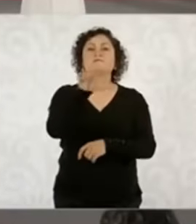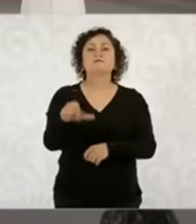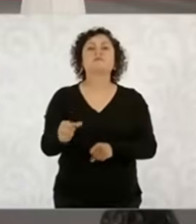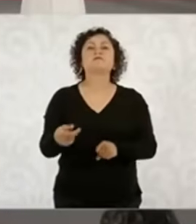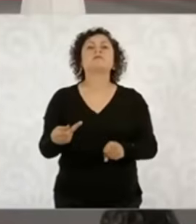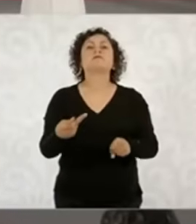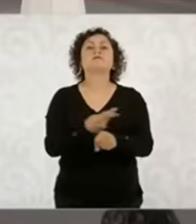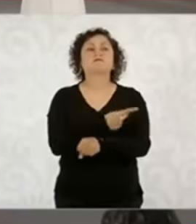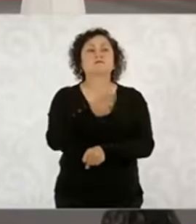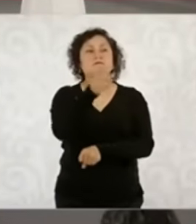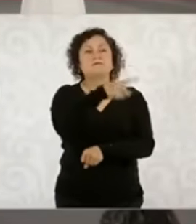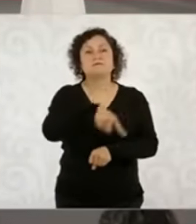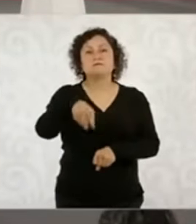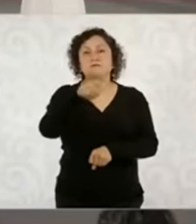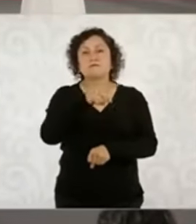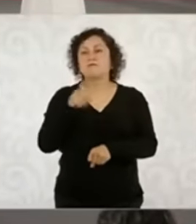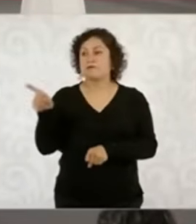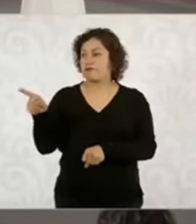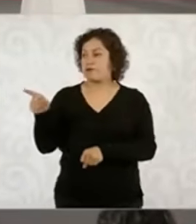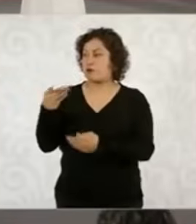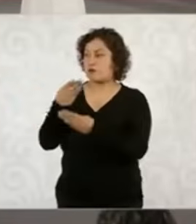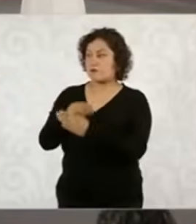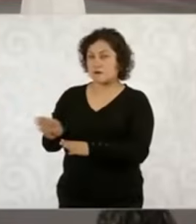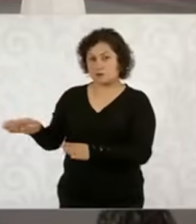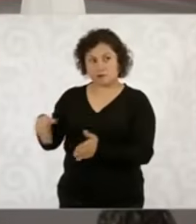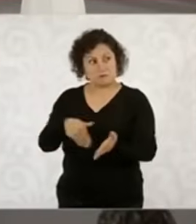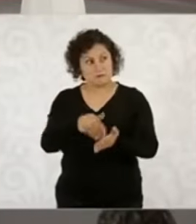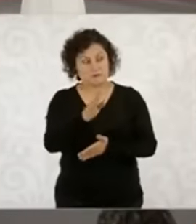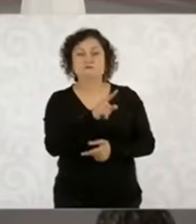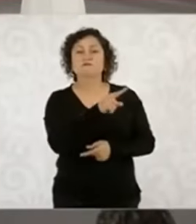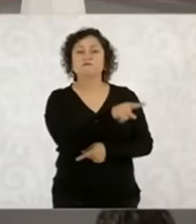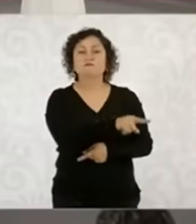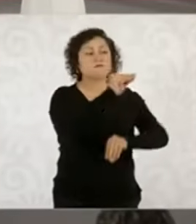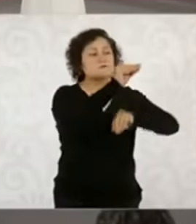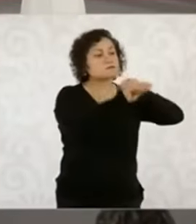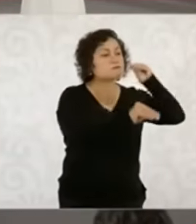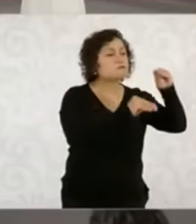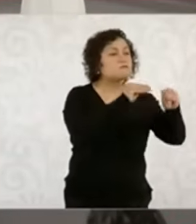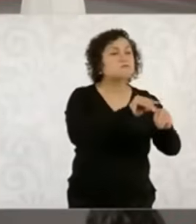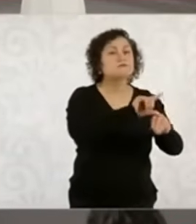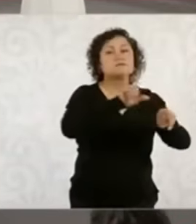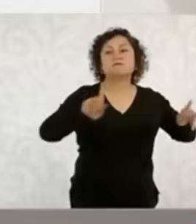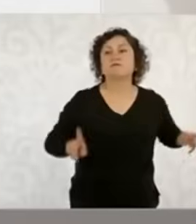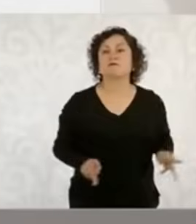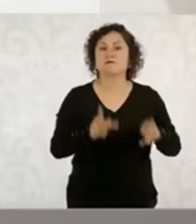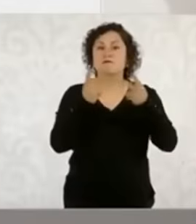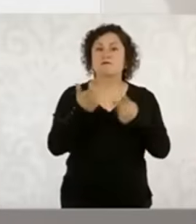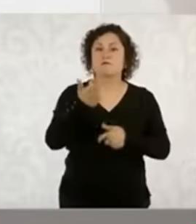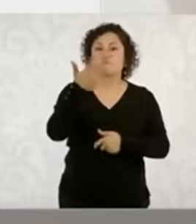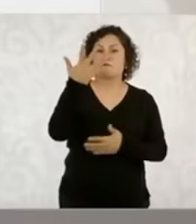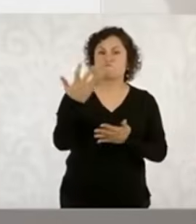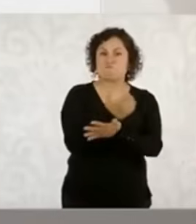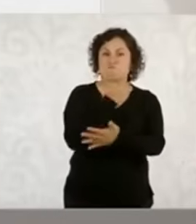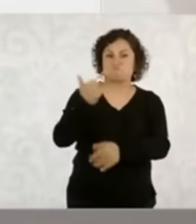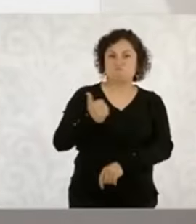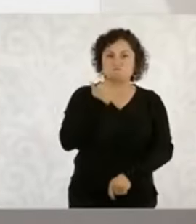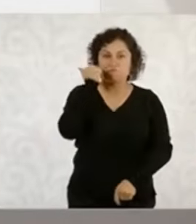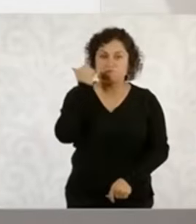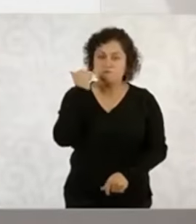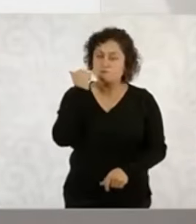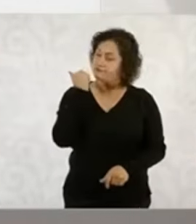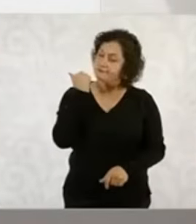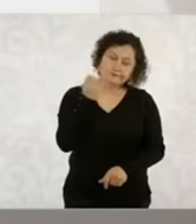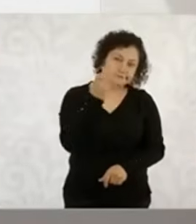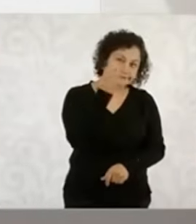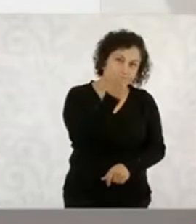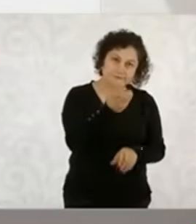las vendían carísimas. Ahora no. La instrucción de la presidenta es hablar con cada